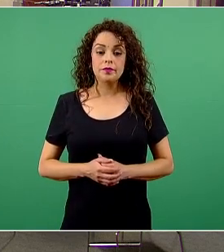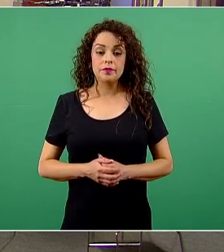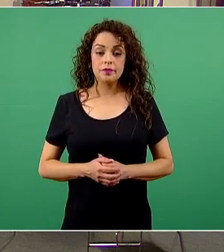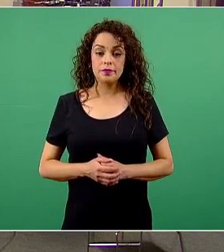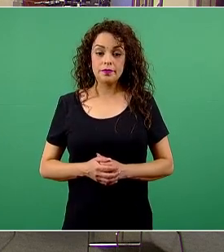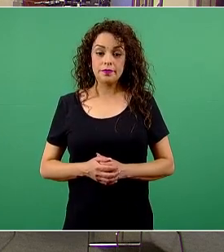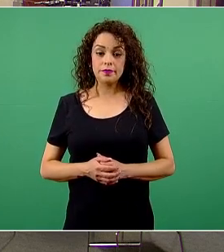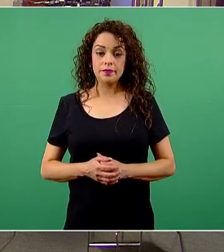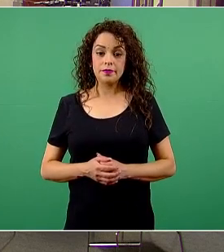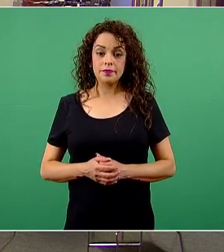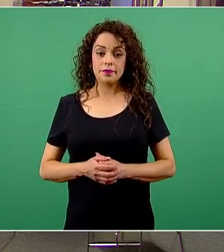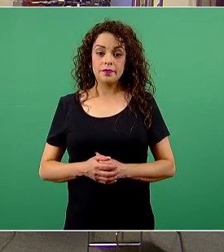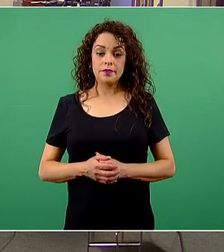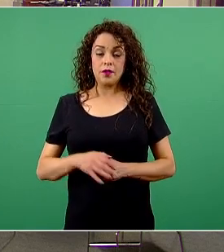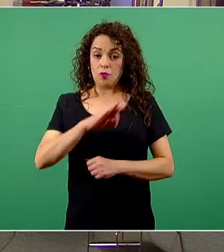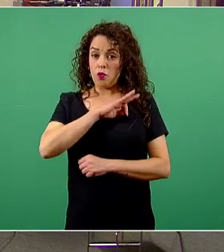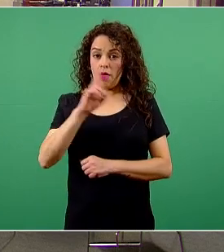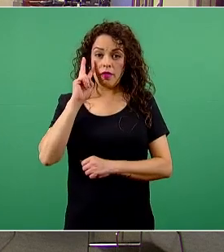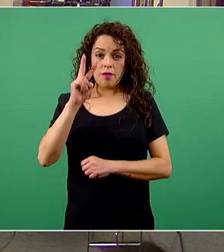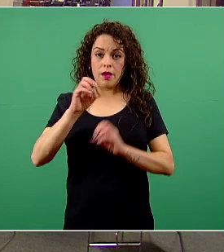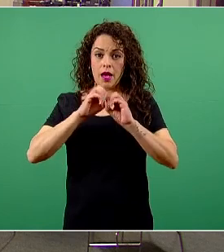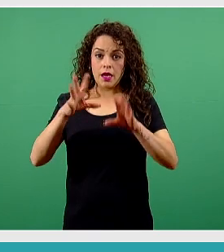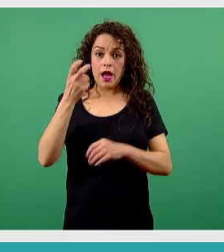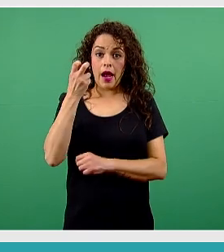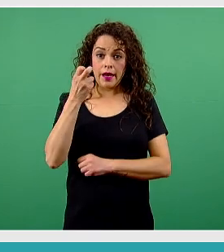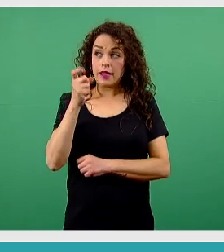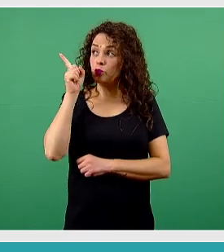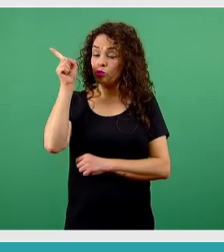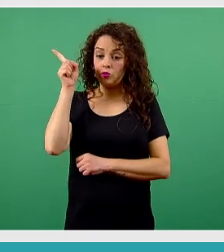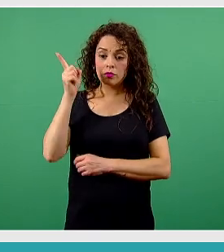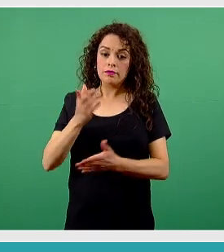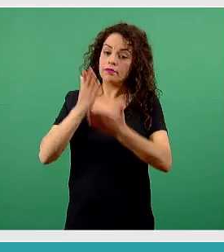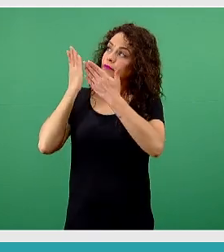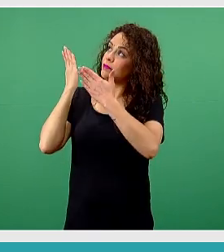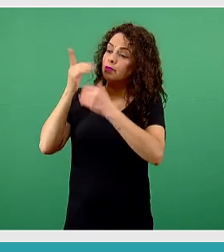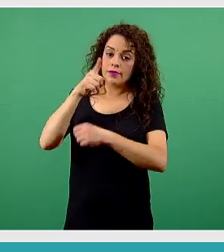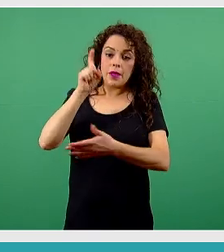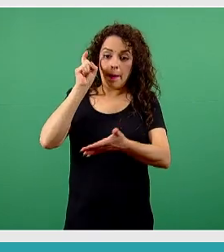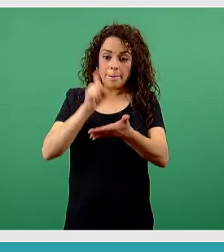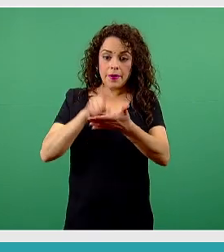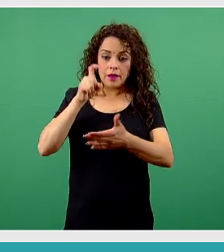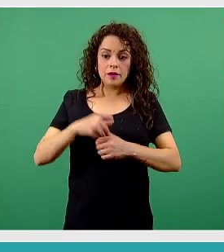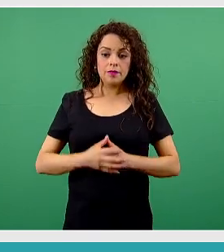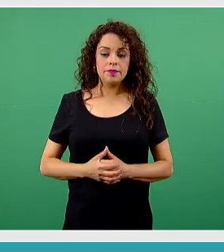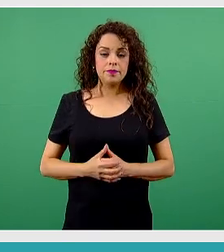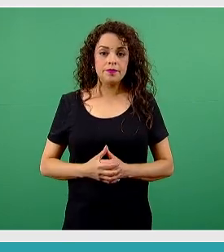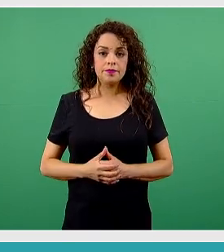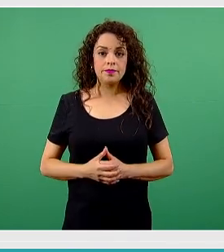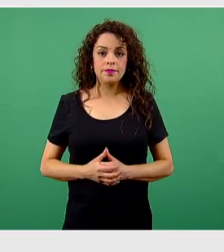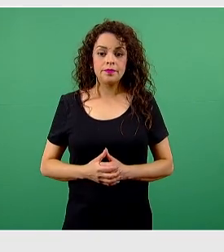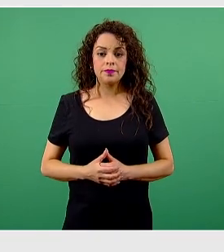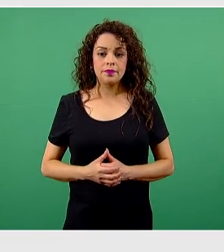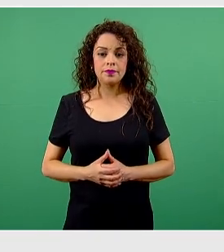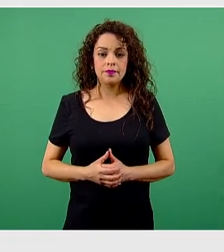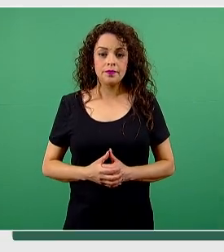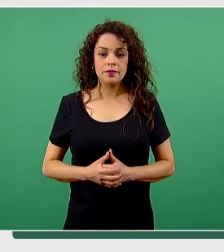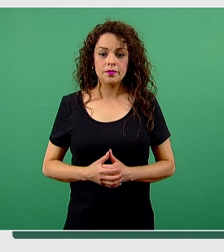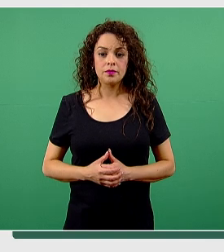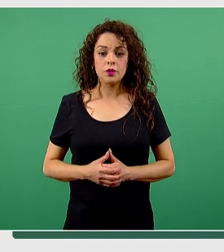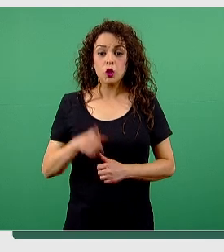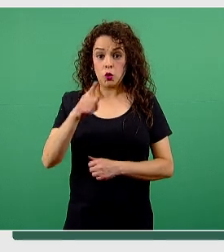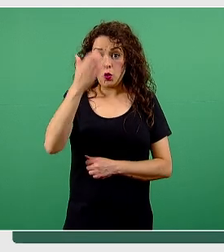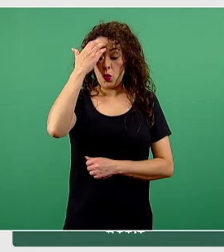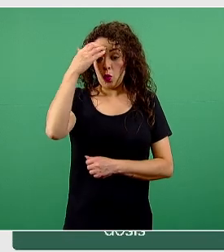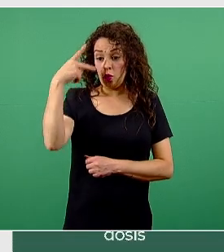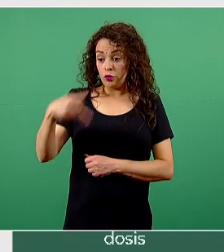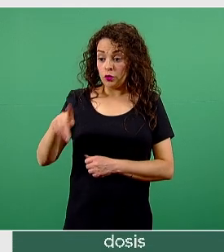www.salud.gov.mx. Ahí está. Ustedes entran aquí. Si se saben su cédula única del registro poblacional,